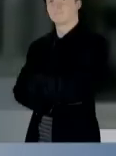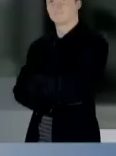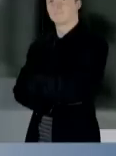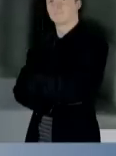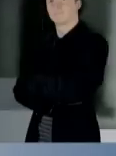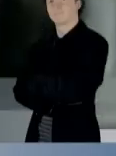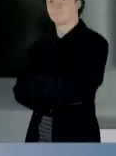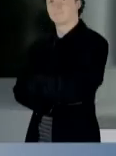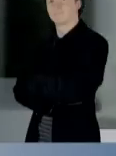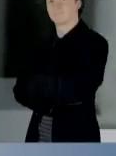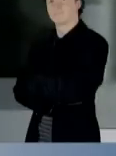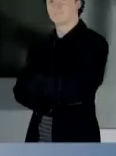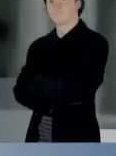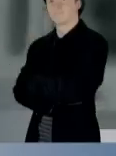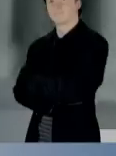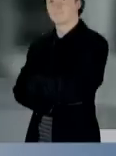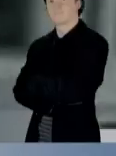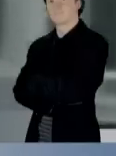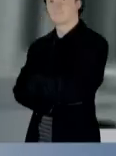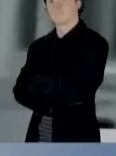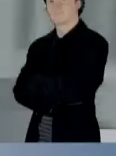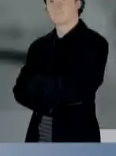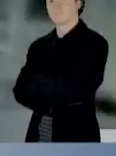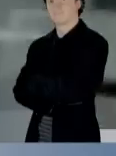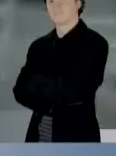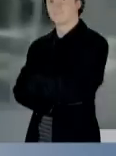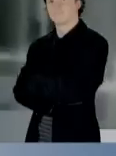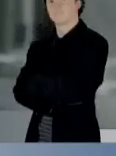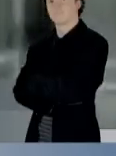también de esta declaración que por cierto fue mencionada